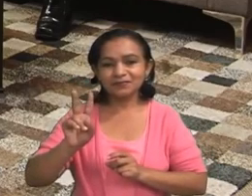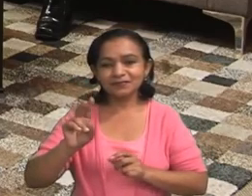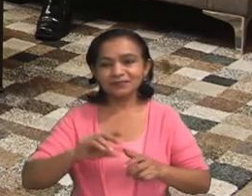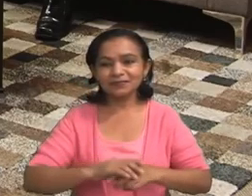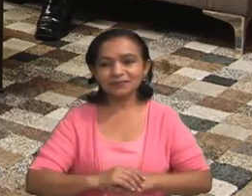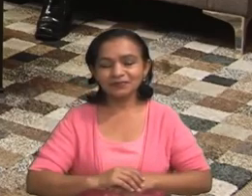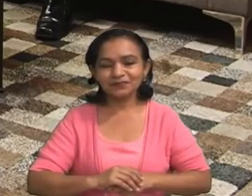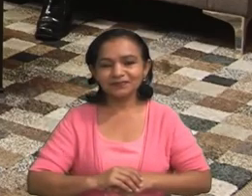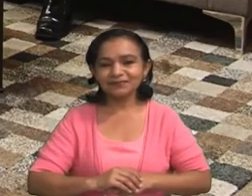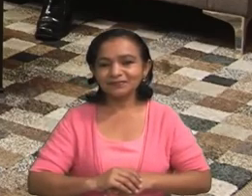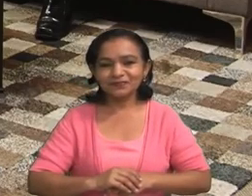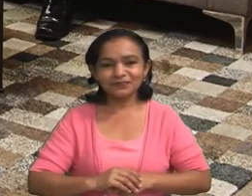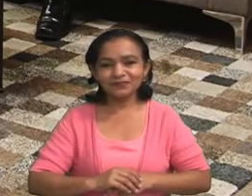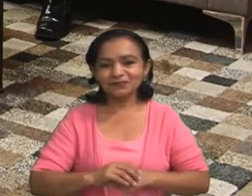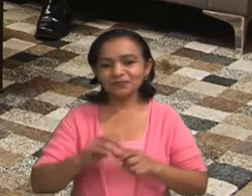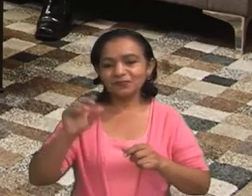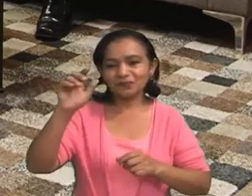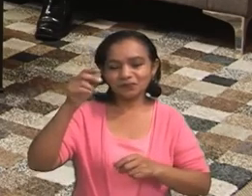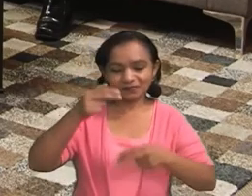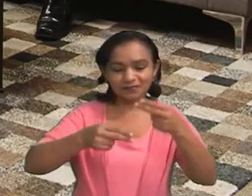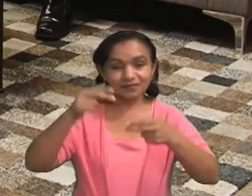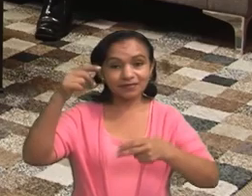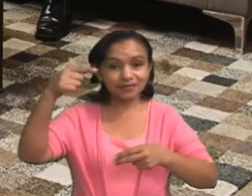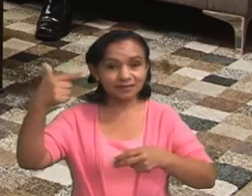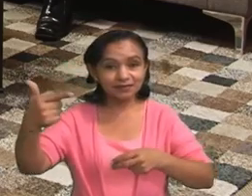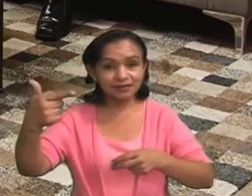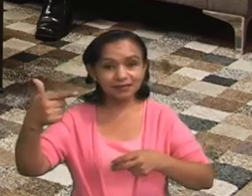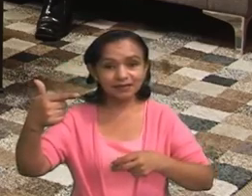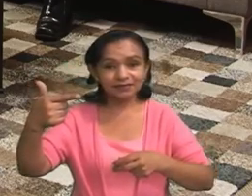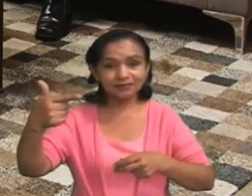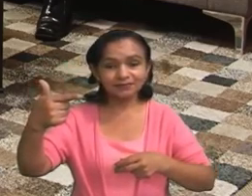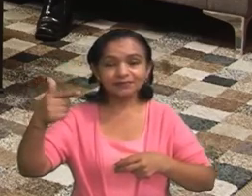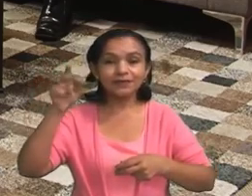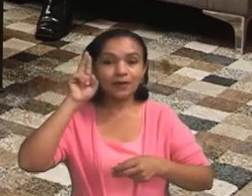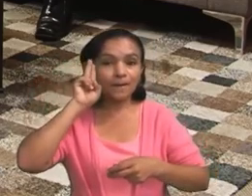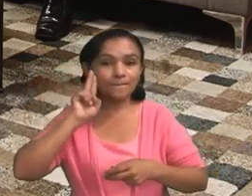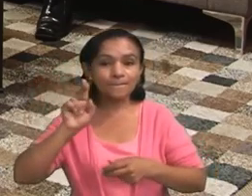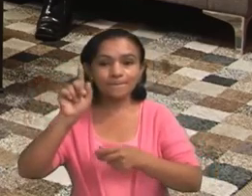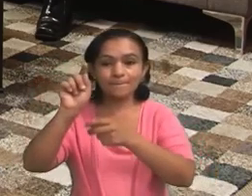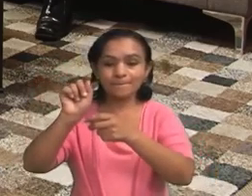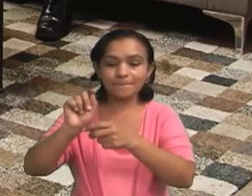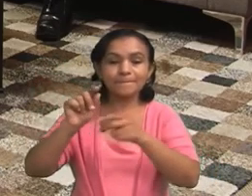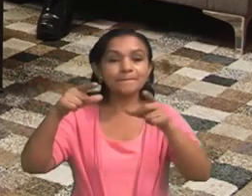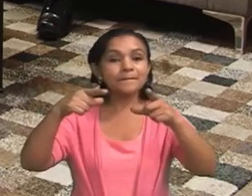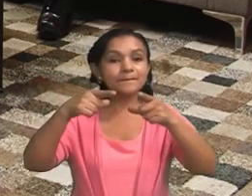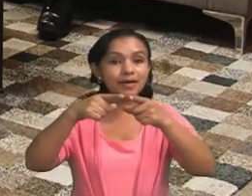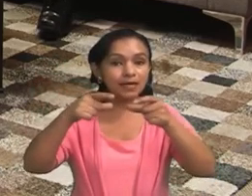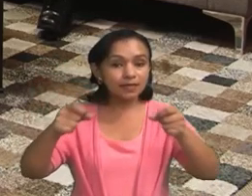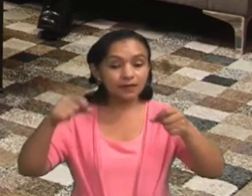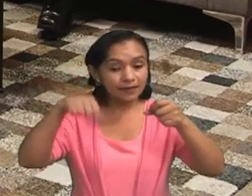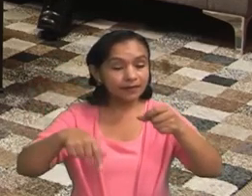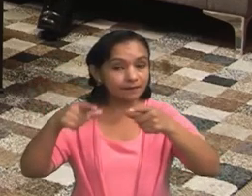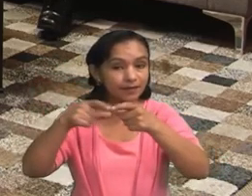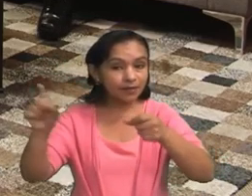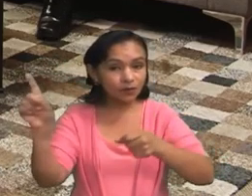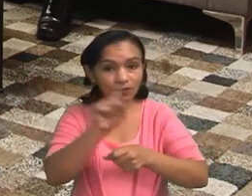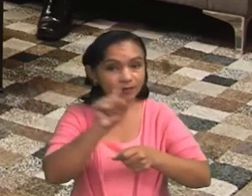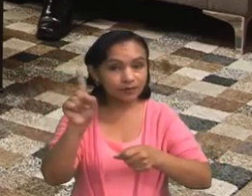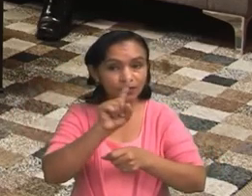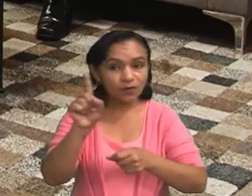la sede de este 7º Congreso es la UNAM Managua, pero no en Managua,